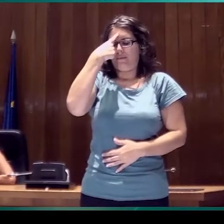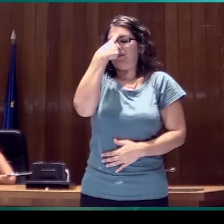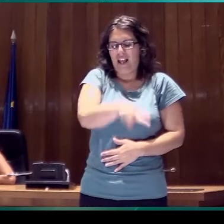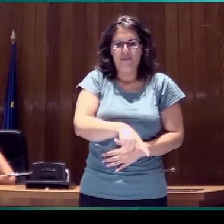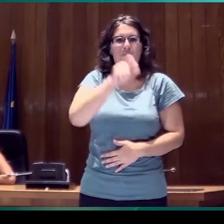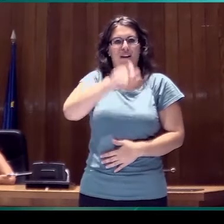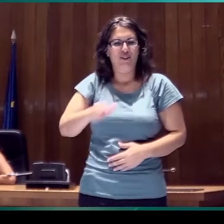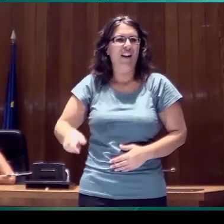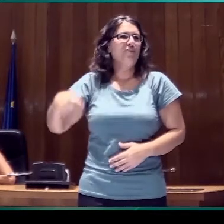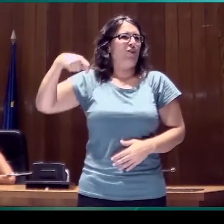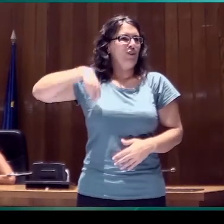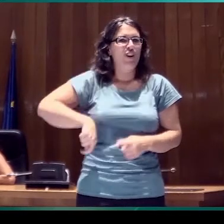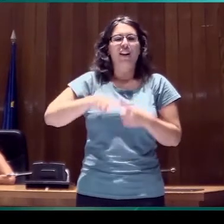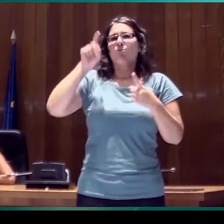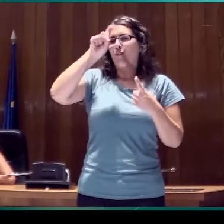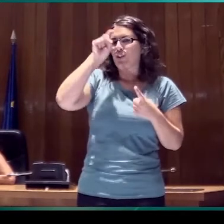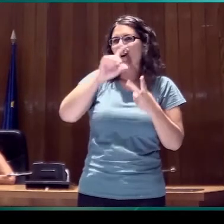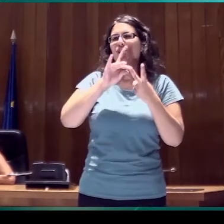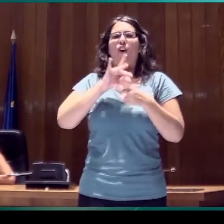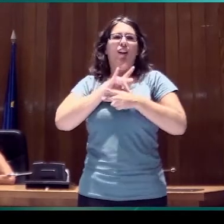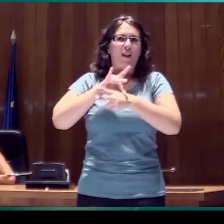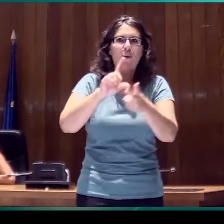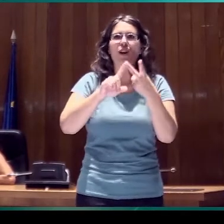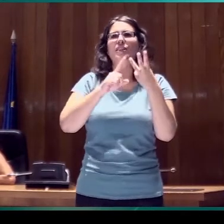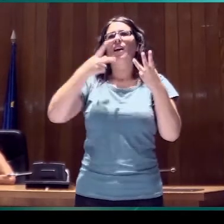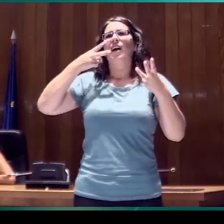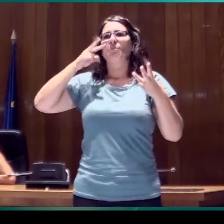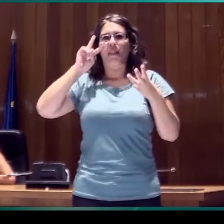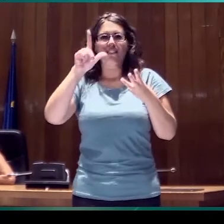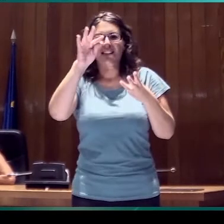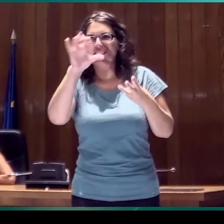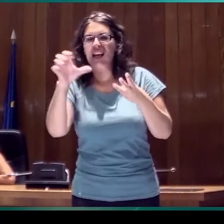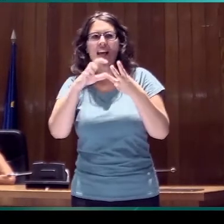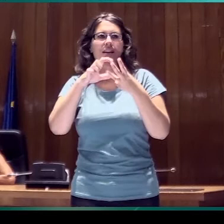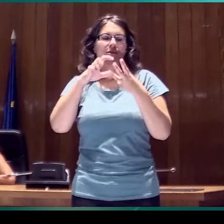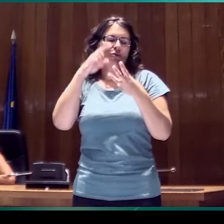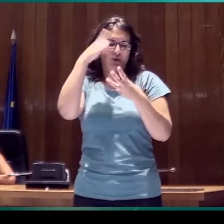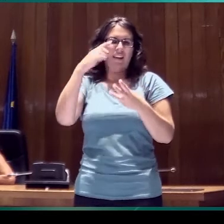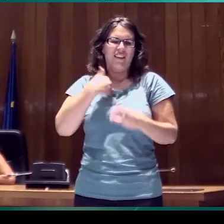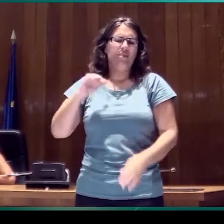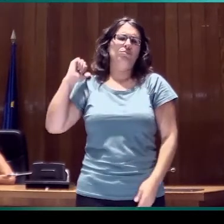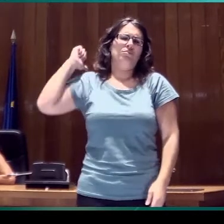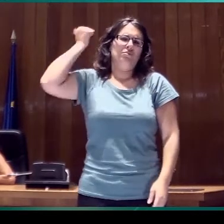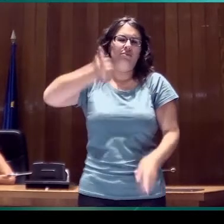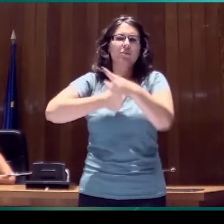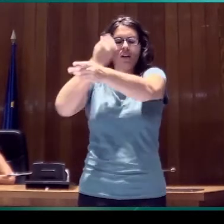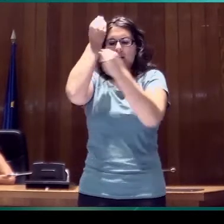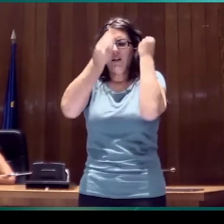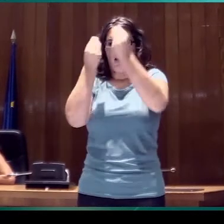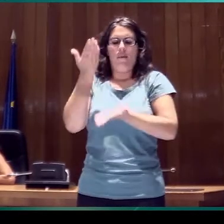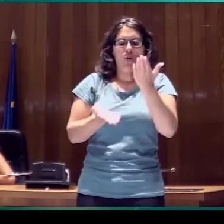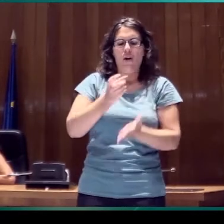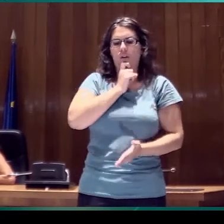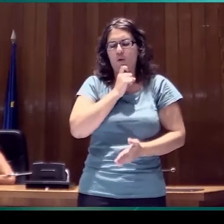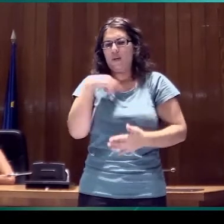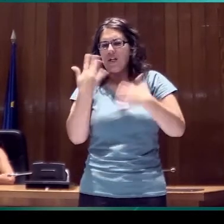educativos, los profesores, los orientadores, los especialistas en lengua de signos, llevan mucho tiempo dándole vueltas a cómo evaluar. Y han desarrollado